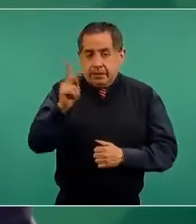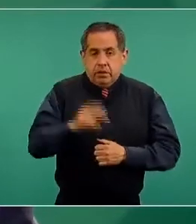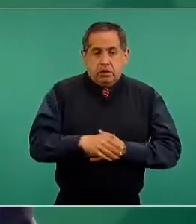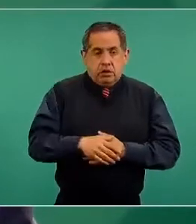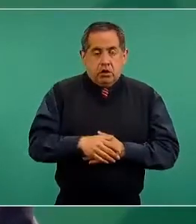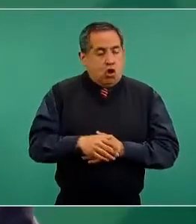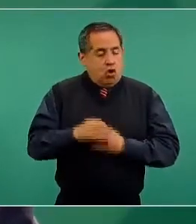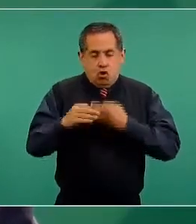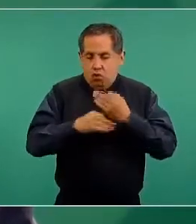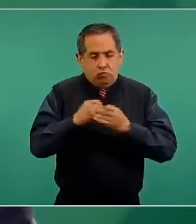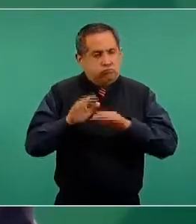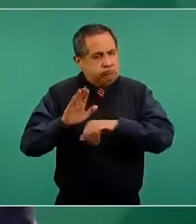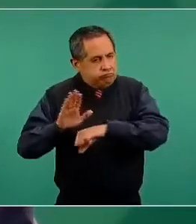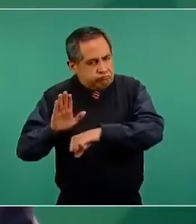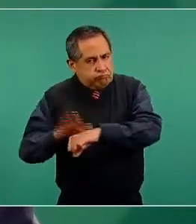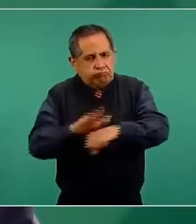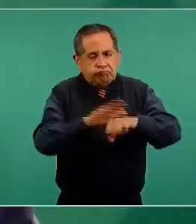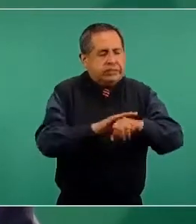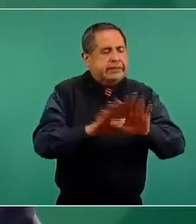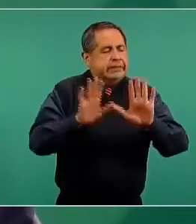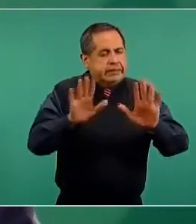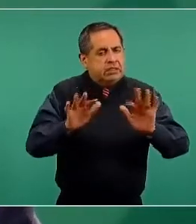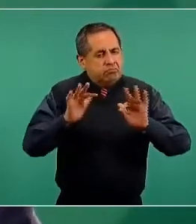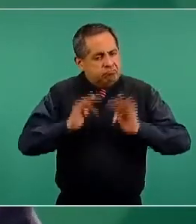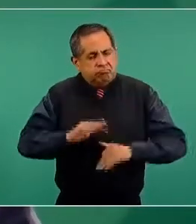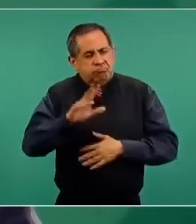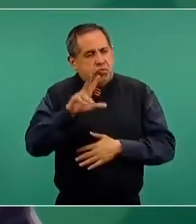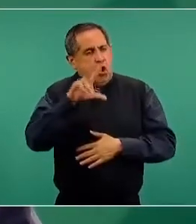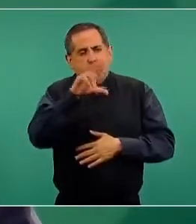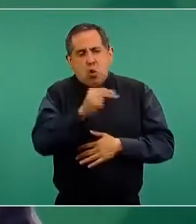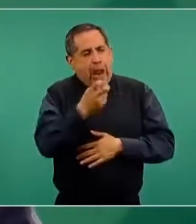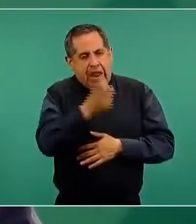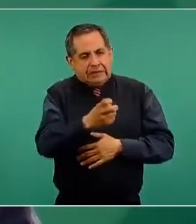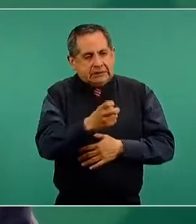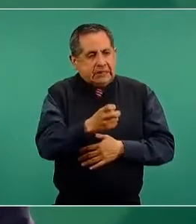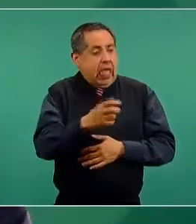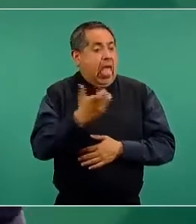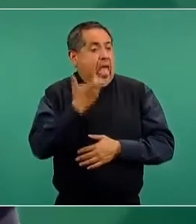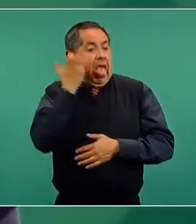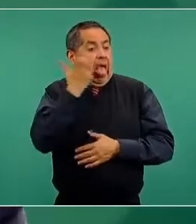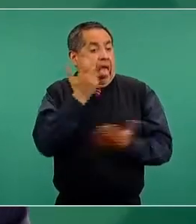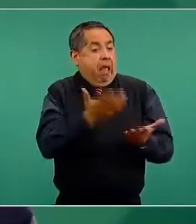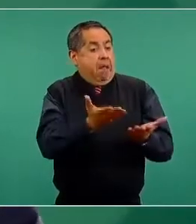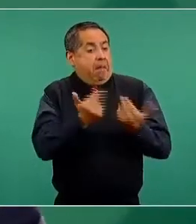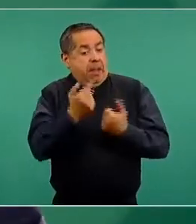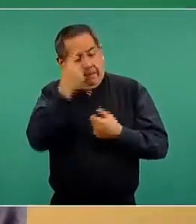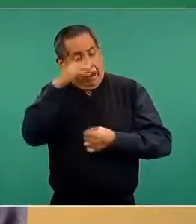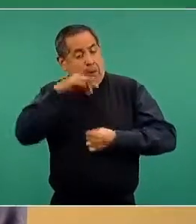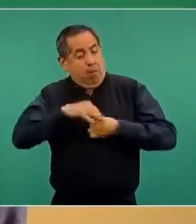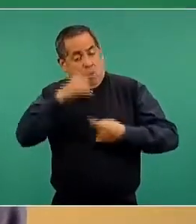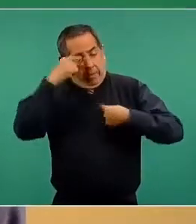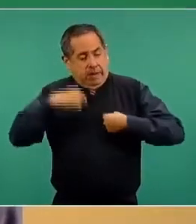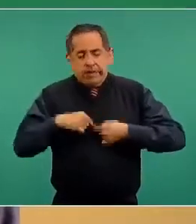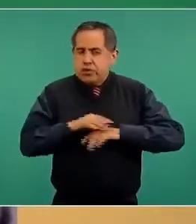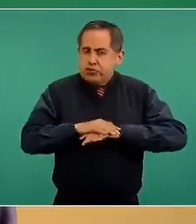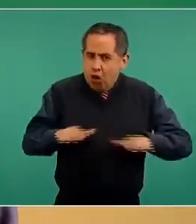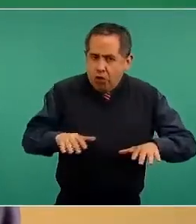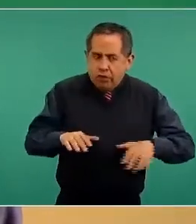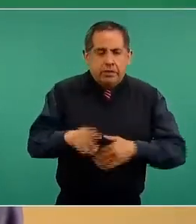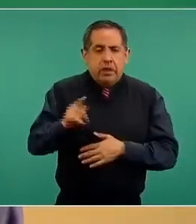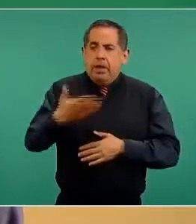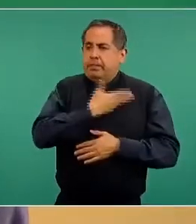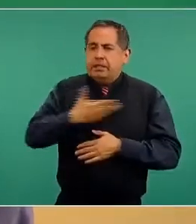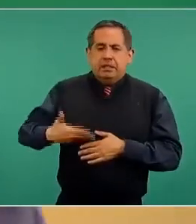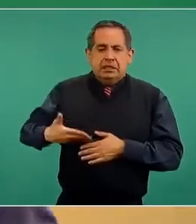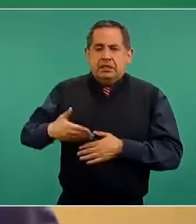con total tranquilidad, con total certidumbre, les decimos, no es el caso. La instrucción número 1 del presidente